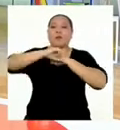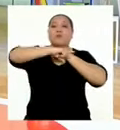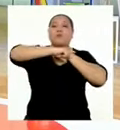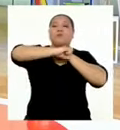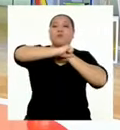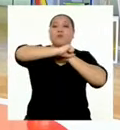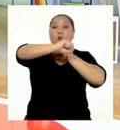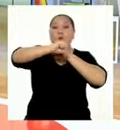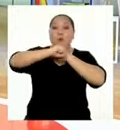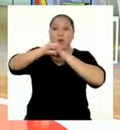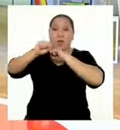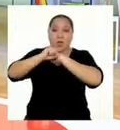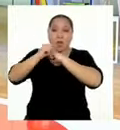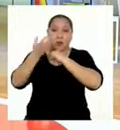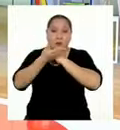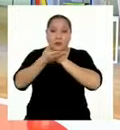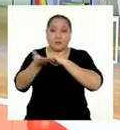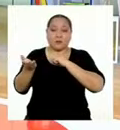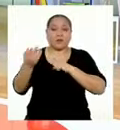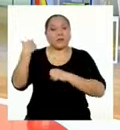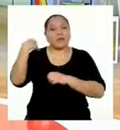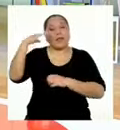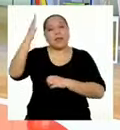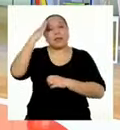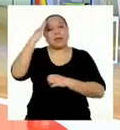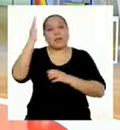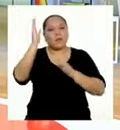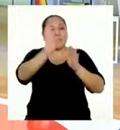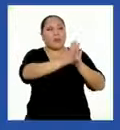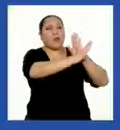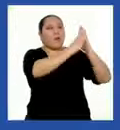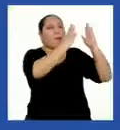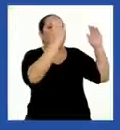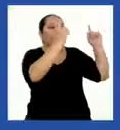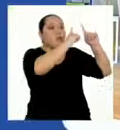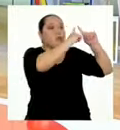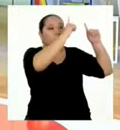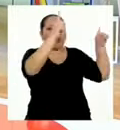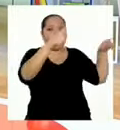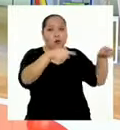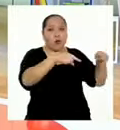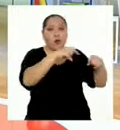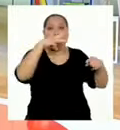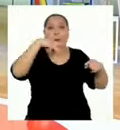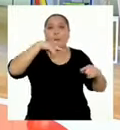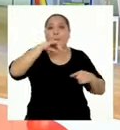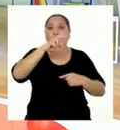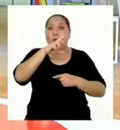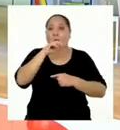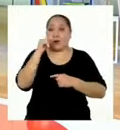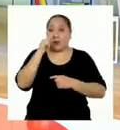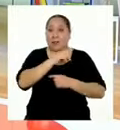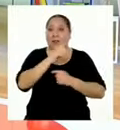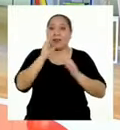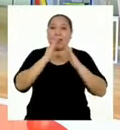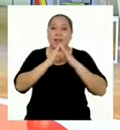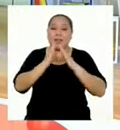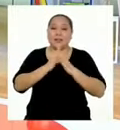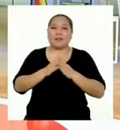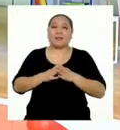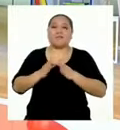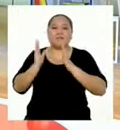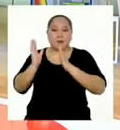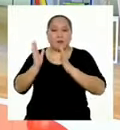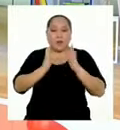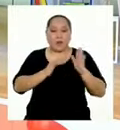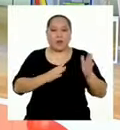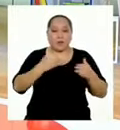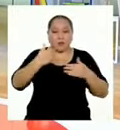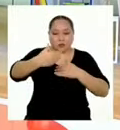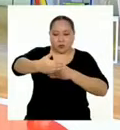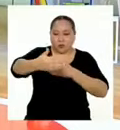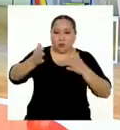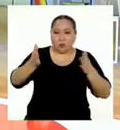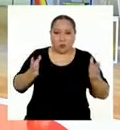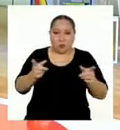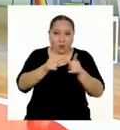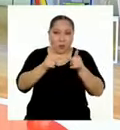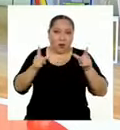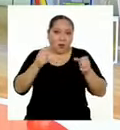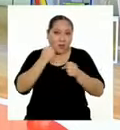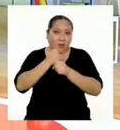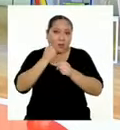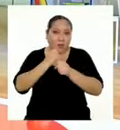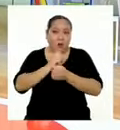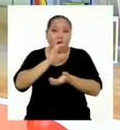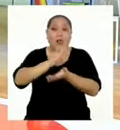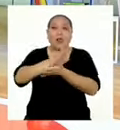publicarla, como sabemos, en nuestro periódico mural del hogar. Entonces, alicen su espacio de trabajo con lápiz y papel para